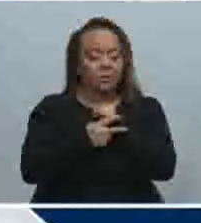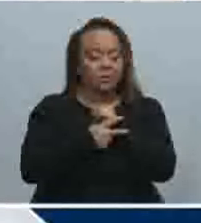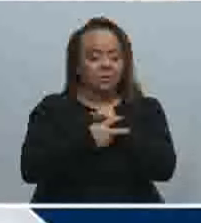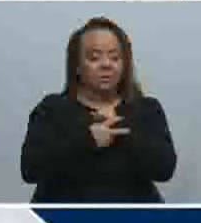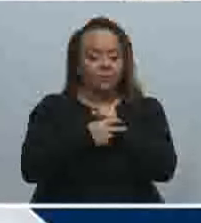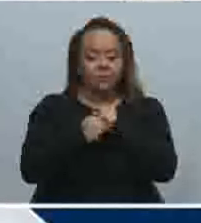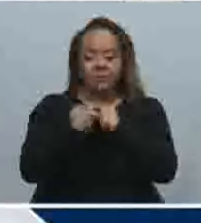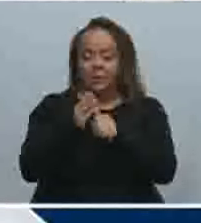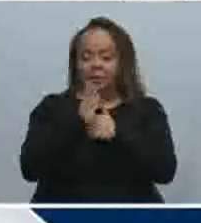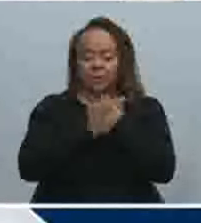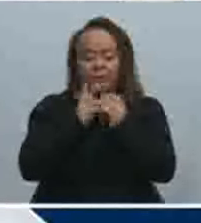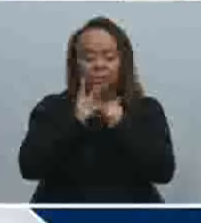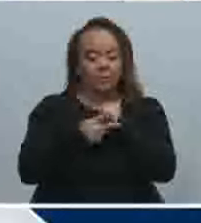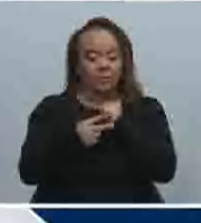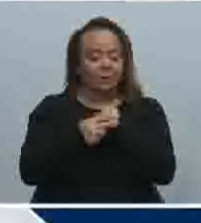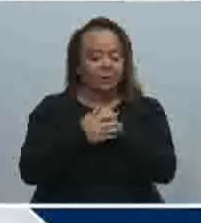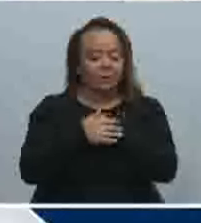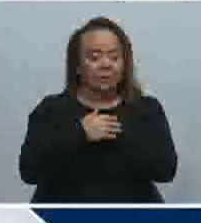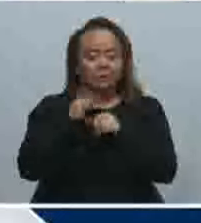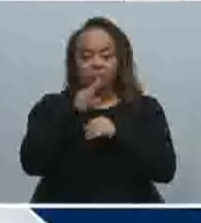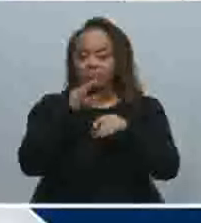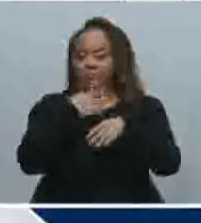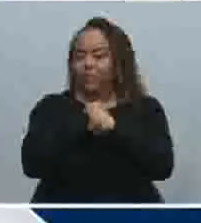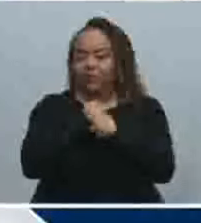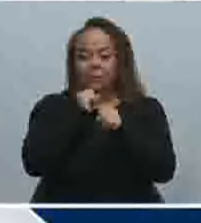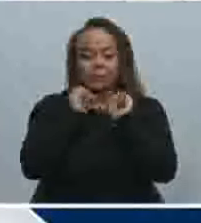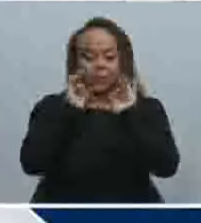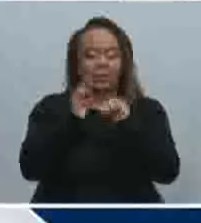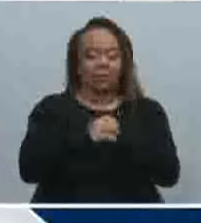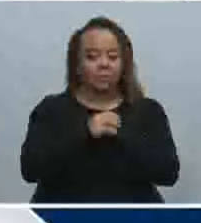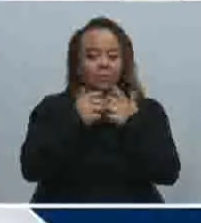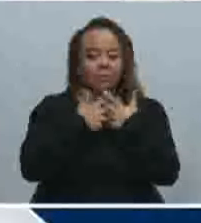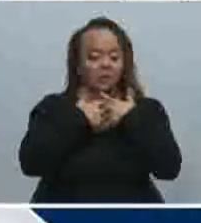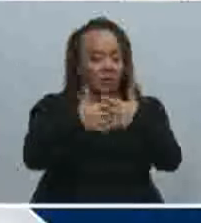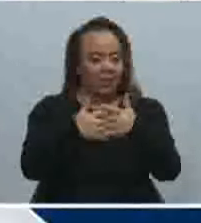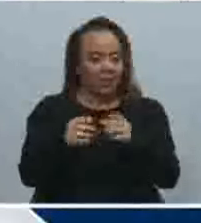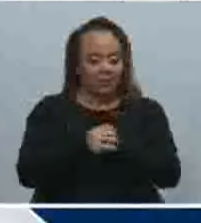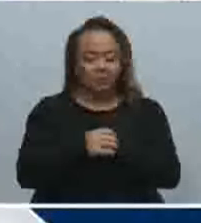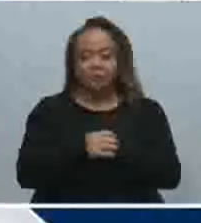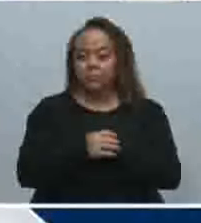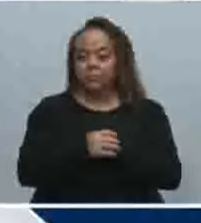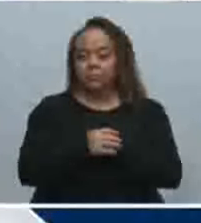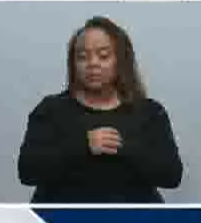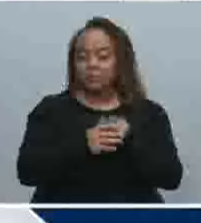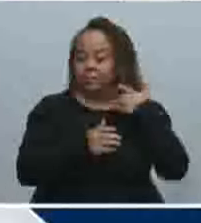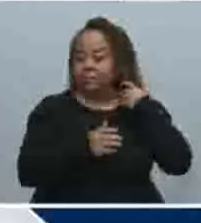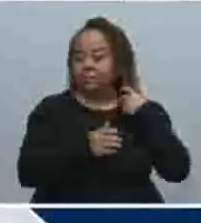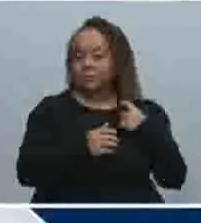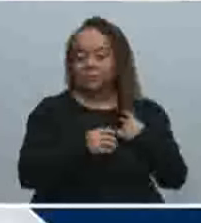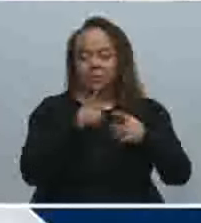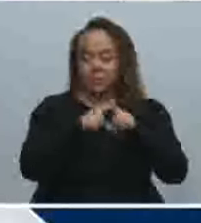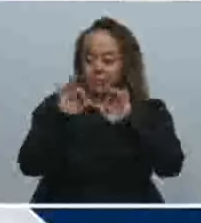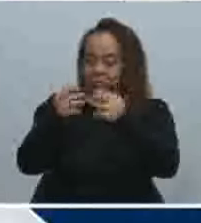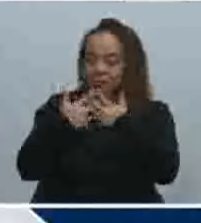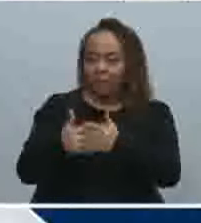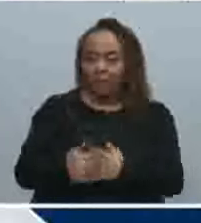horroroso Cristian pero lo hacía pero lo hacía también o sea defendía Libertadores defienden pero que bien